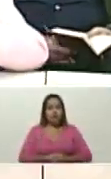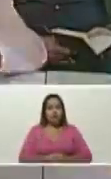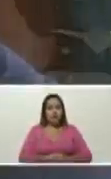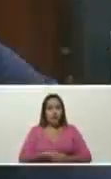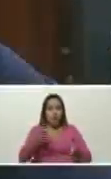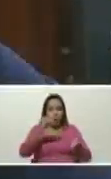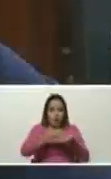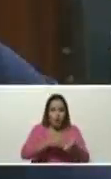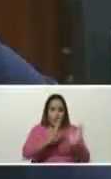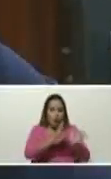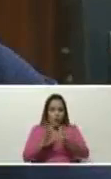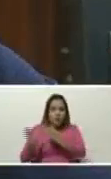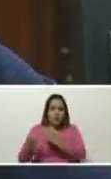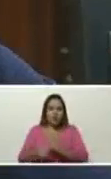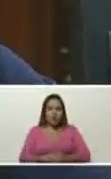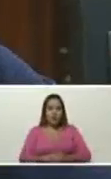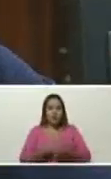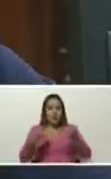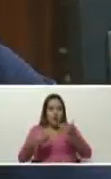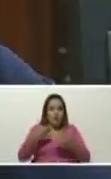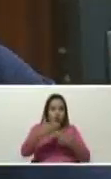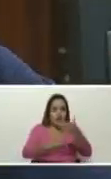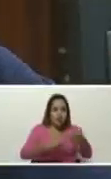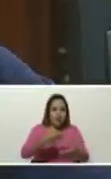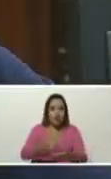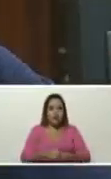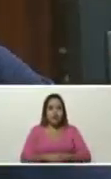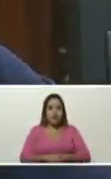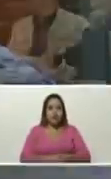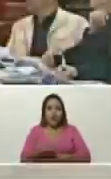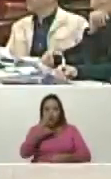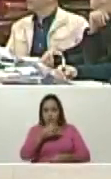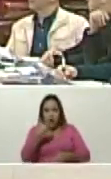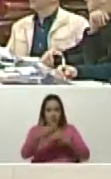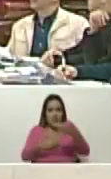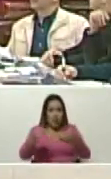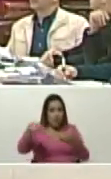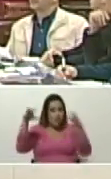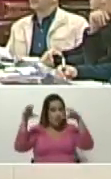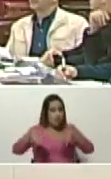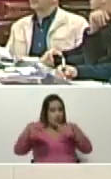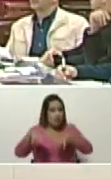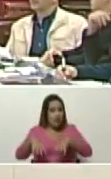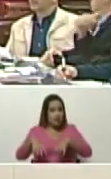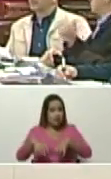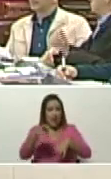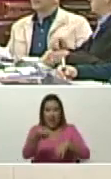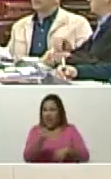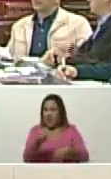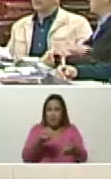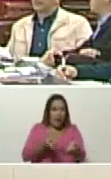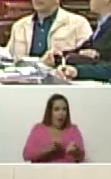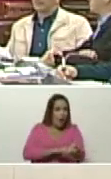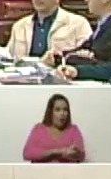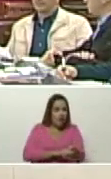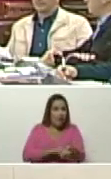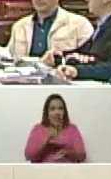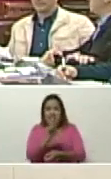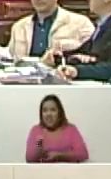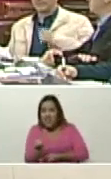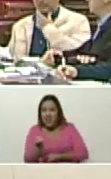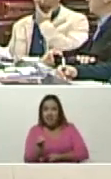reurbanizar. Ya hemos avanzado. Si no hubiéramos avanzado con estas lluvias, el desastre sería 20, 30 veces